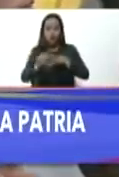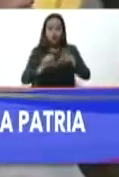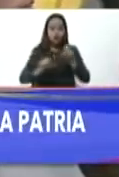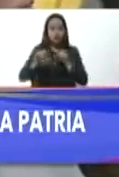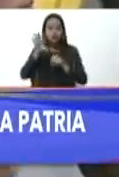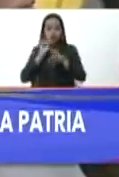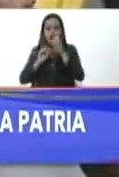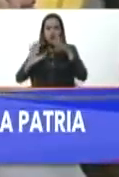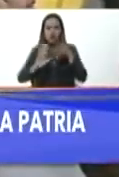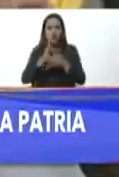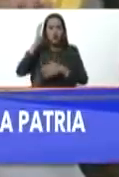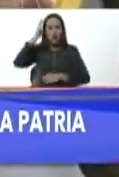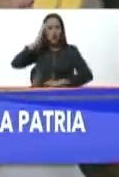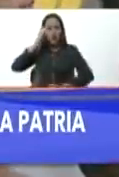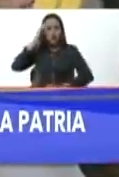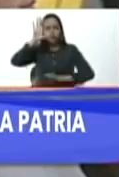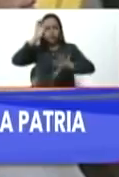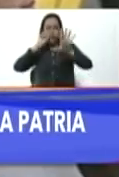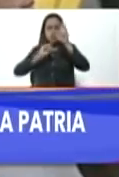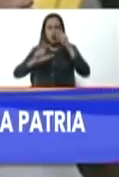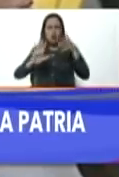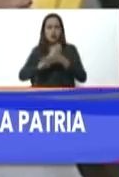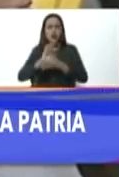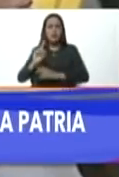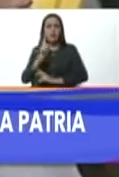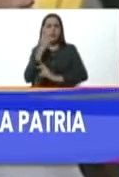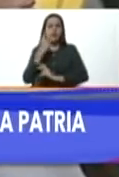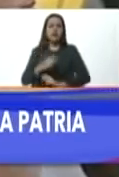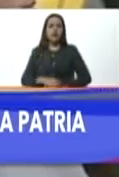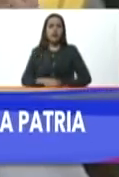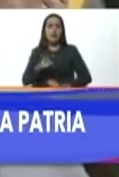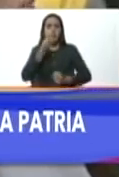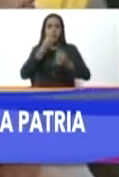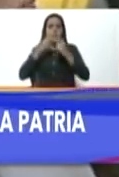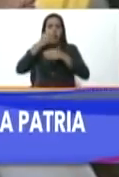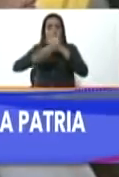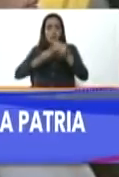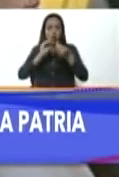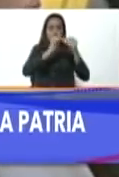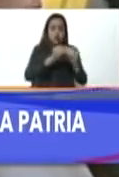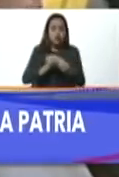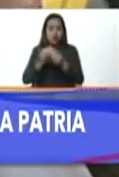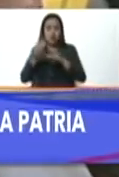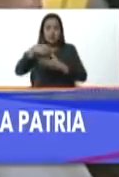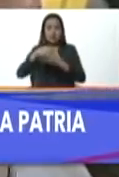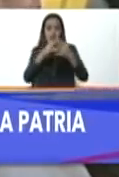conocimiento e información de los primeros lotes de medicamentos que se están obteniendo en Estados